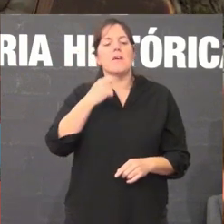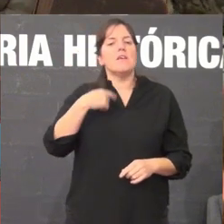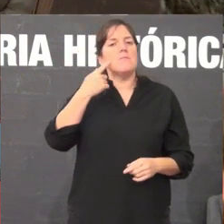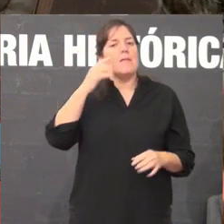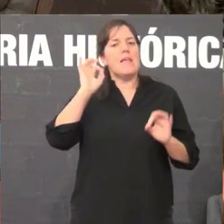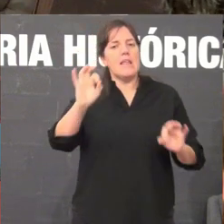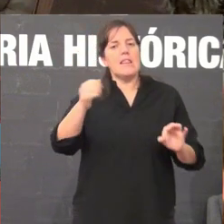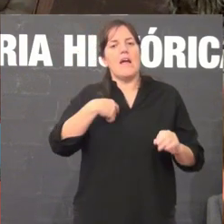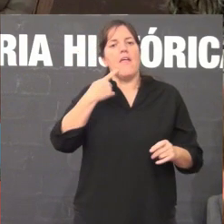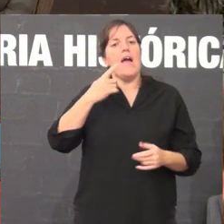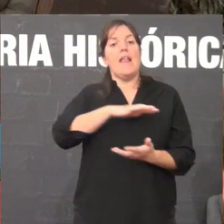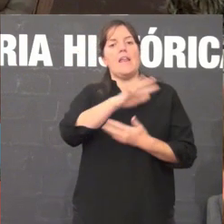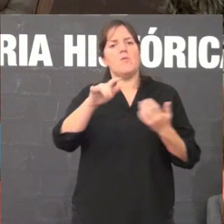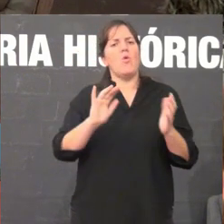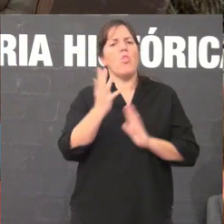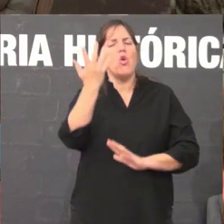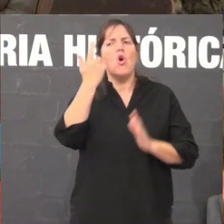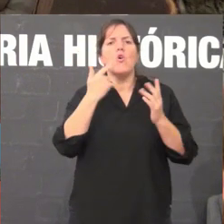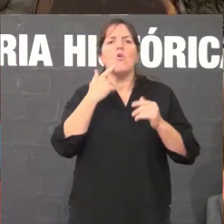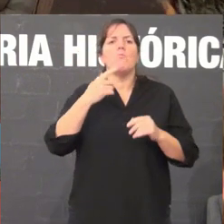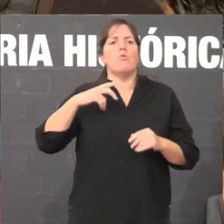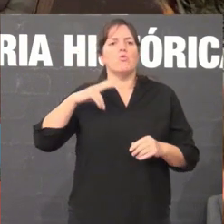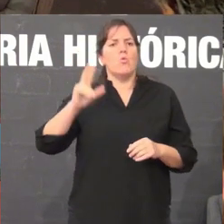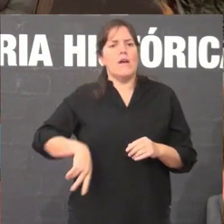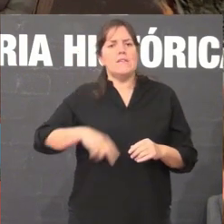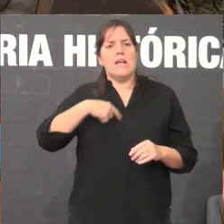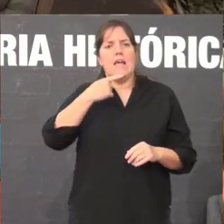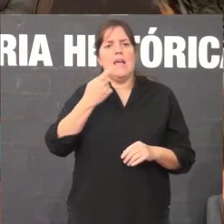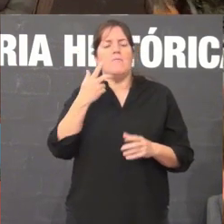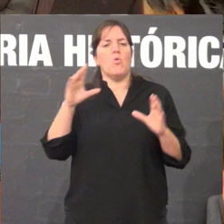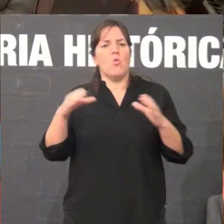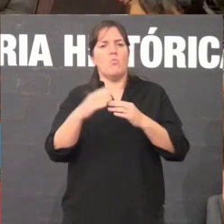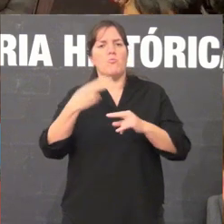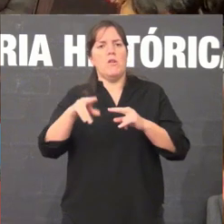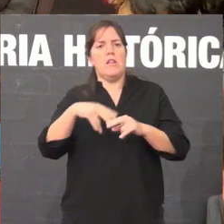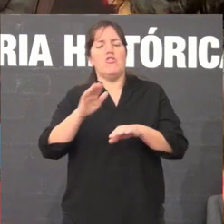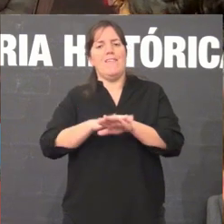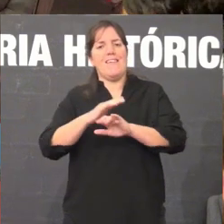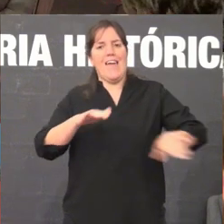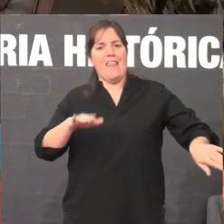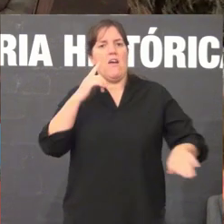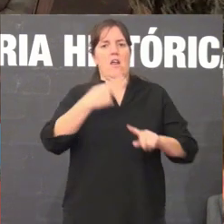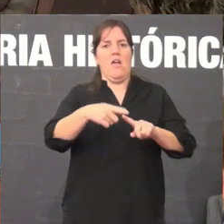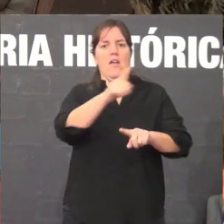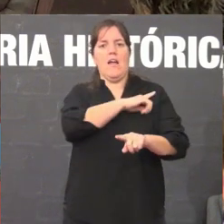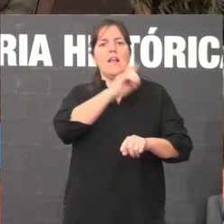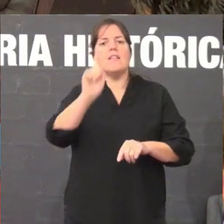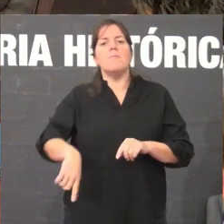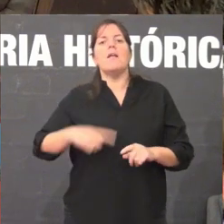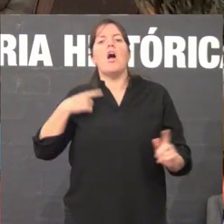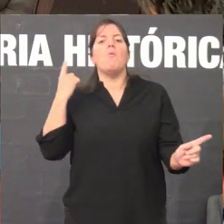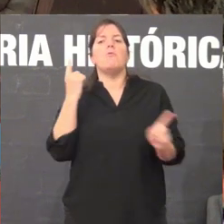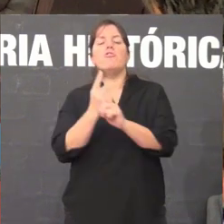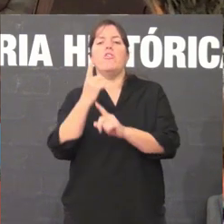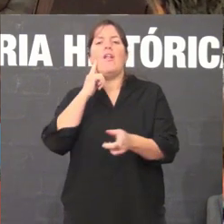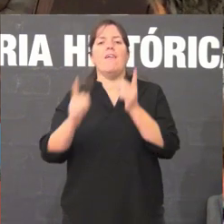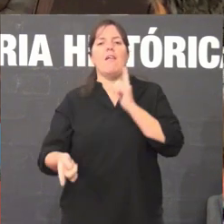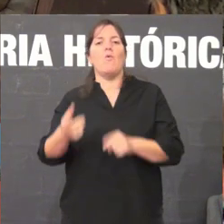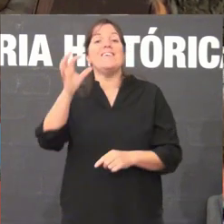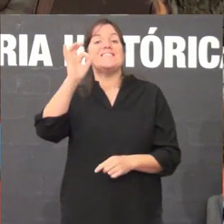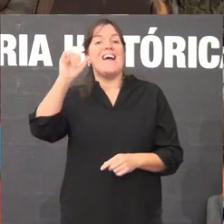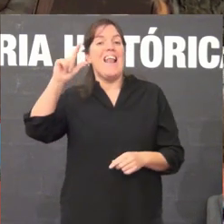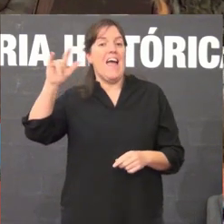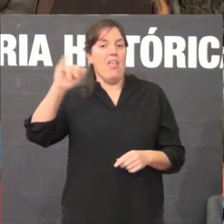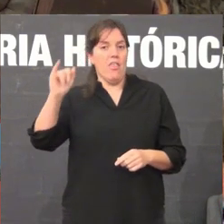na revolución portuguesa, en partidos políticos de esquerda radical e tamén a ditadura, a oposición á ditadura de Salazar, e